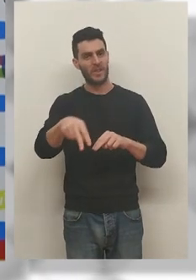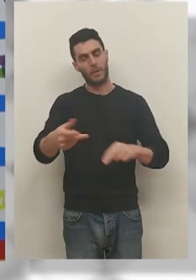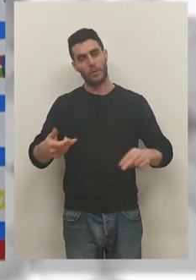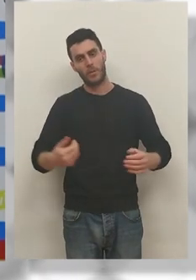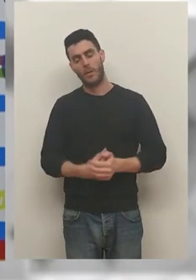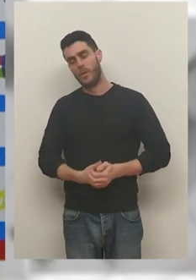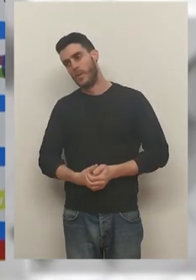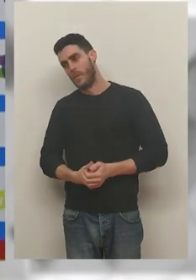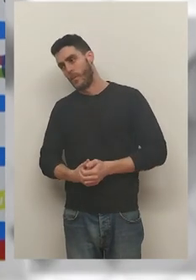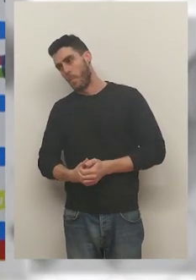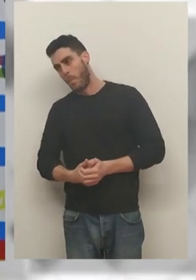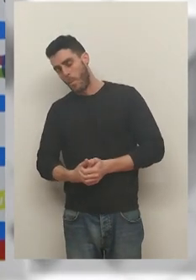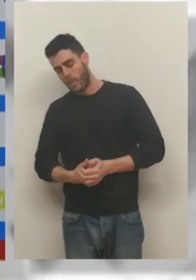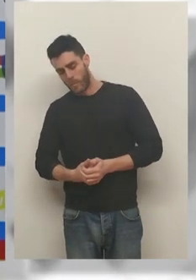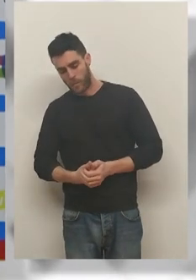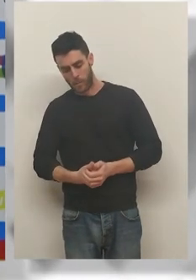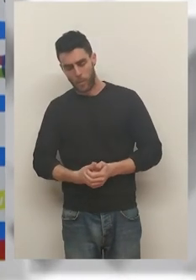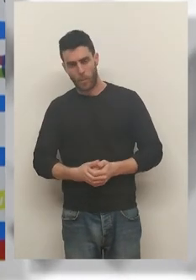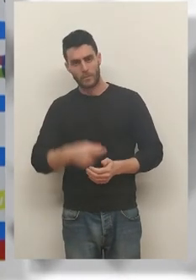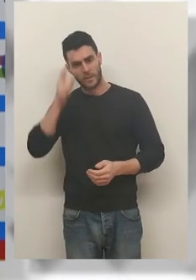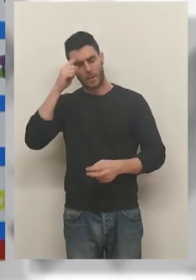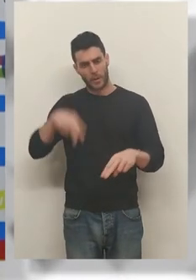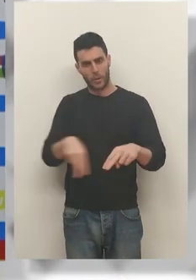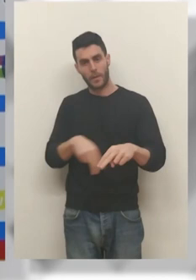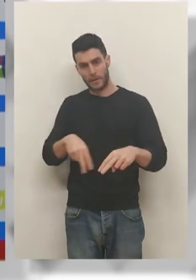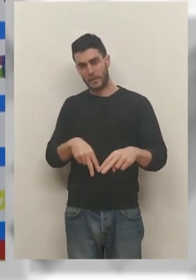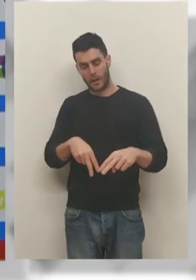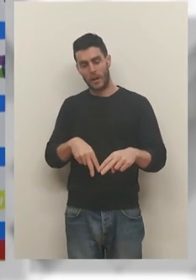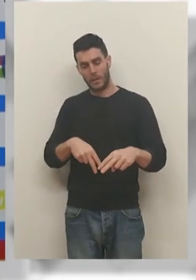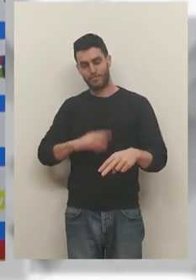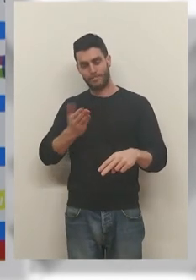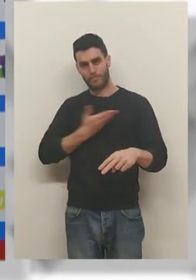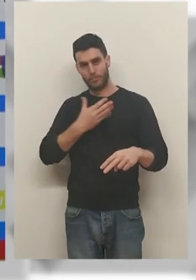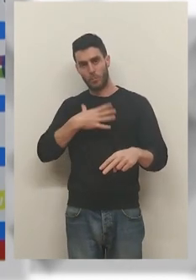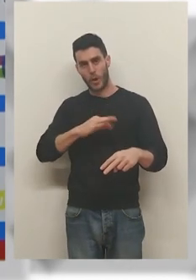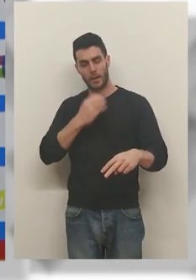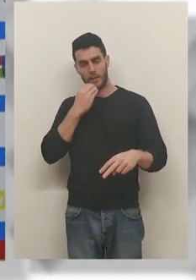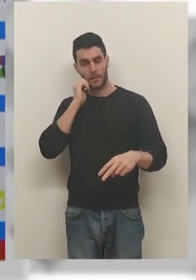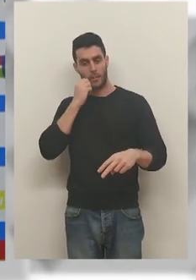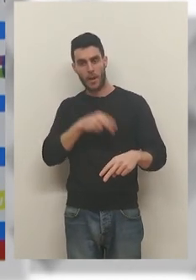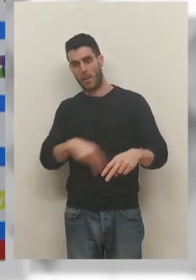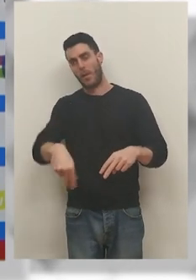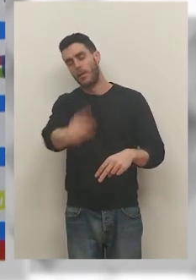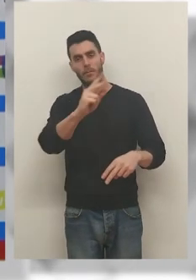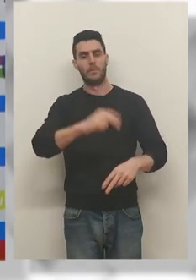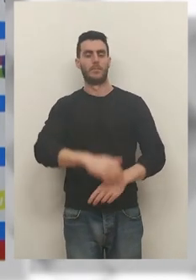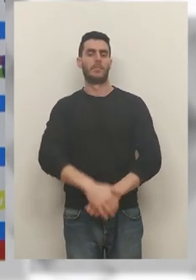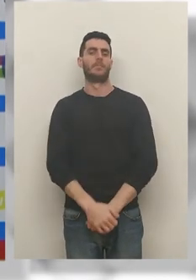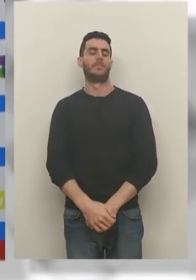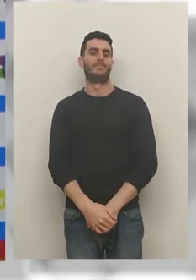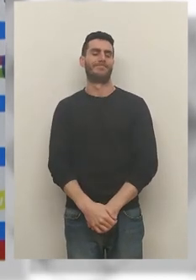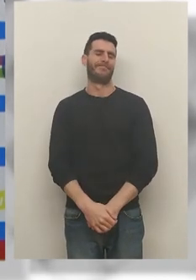sabiendo que que atrás pues íbamos a poder sufrir Si enlazaba el sabadel